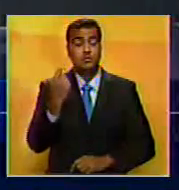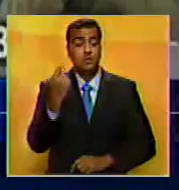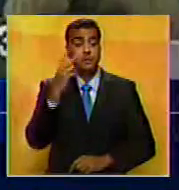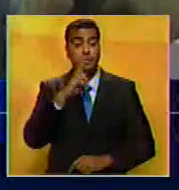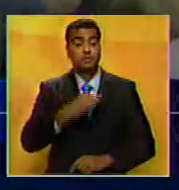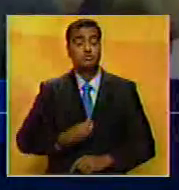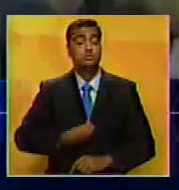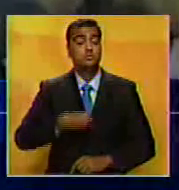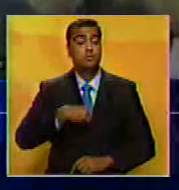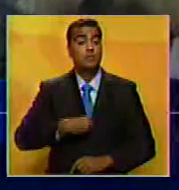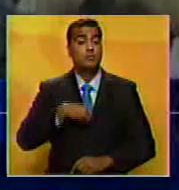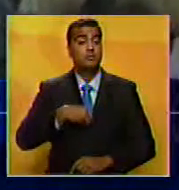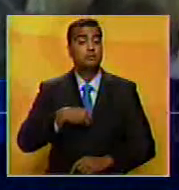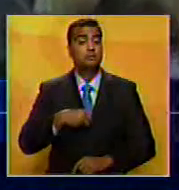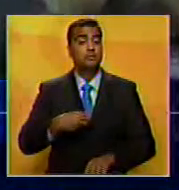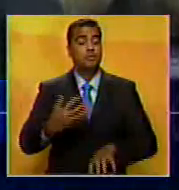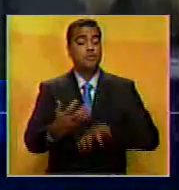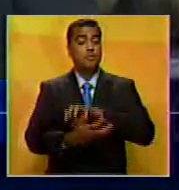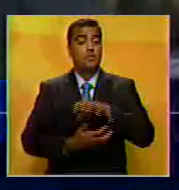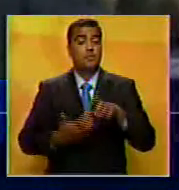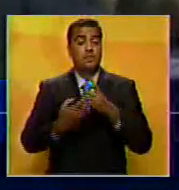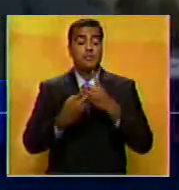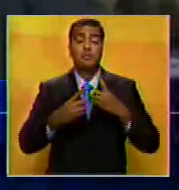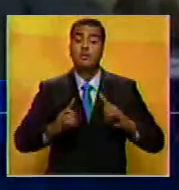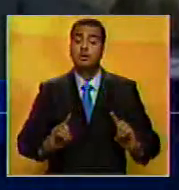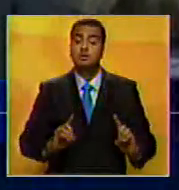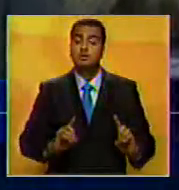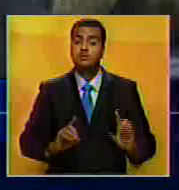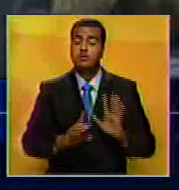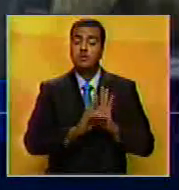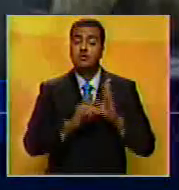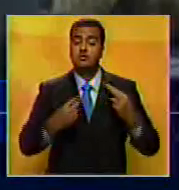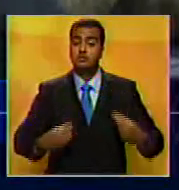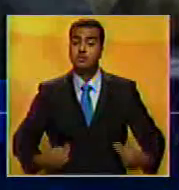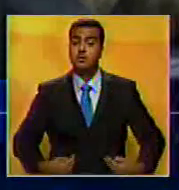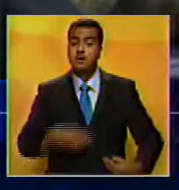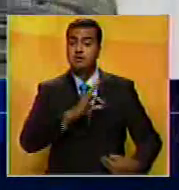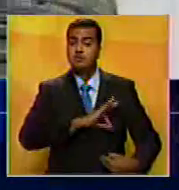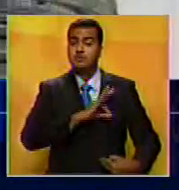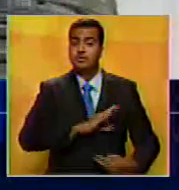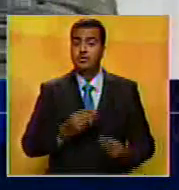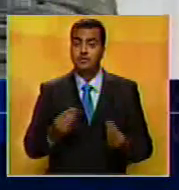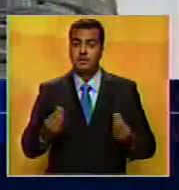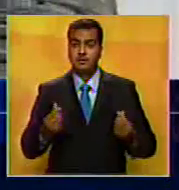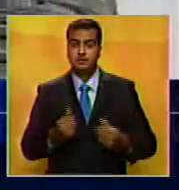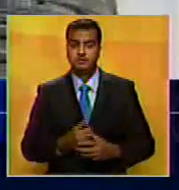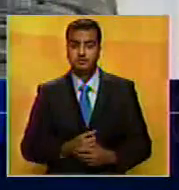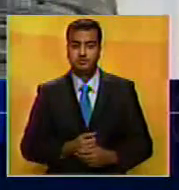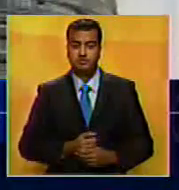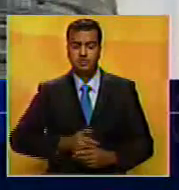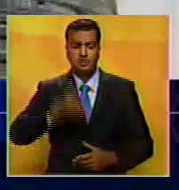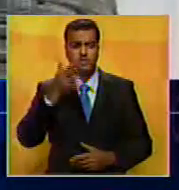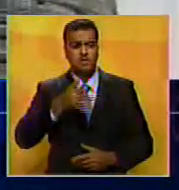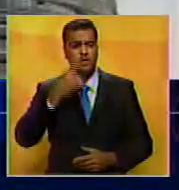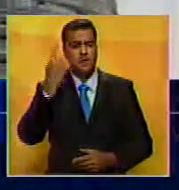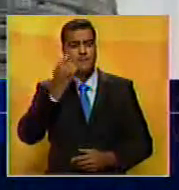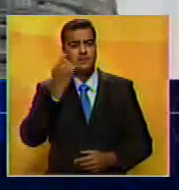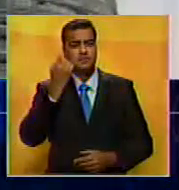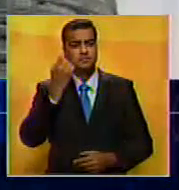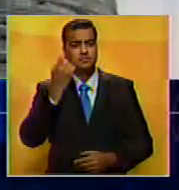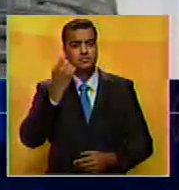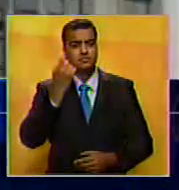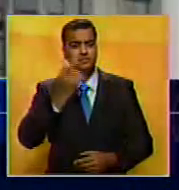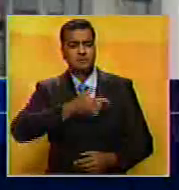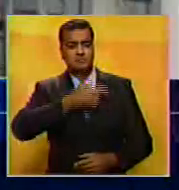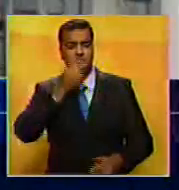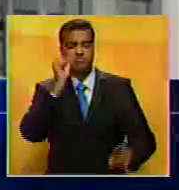su preocupación por el deterioro de la democracia, los derechos humanos y socioeconómicos. Condenaron lo que califican como